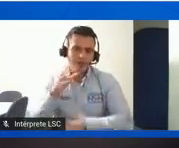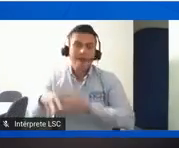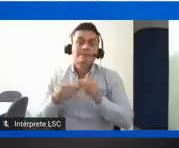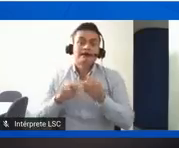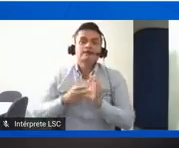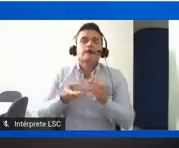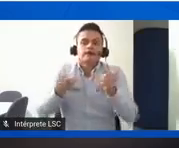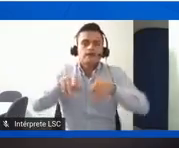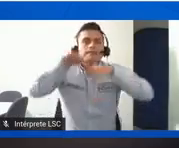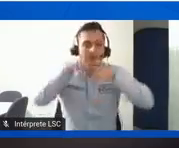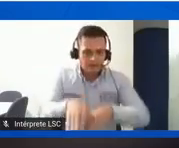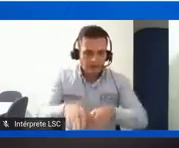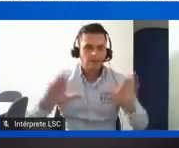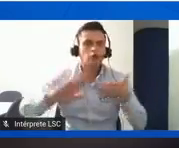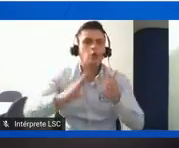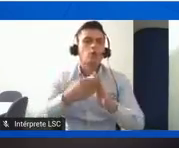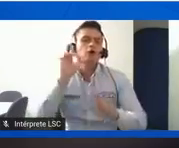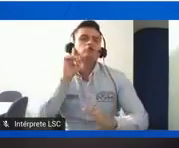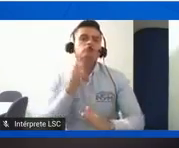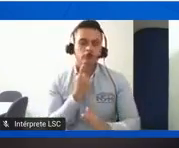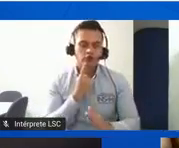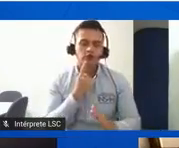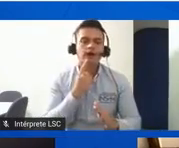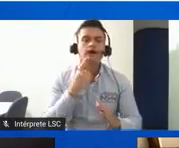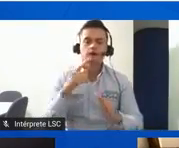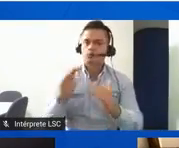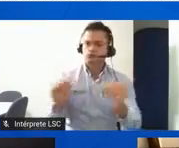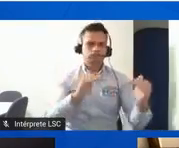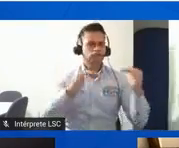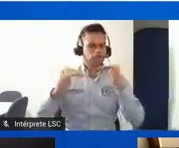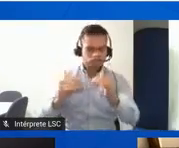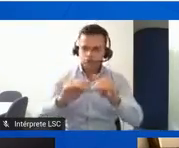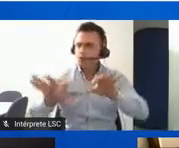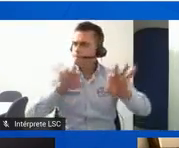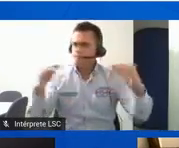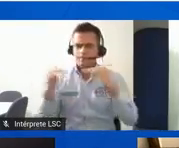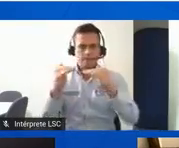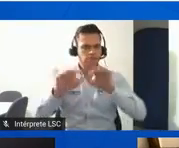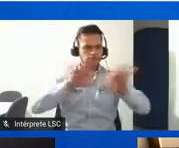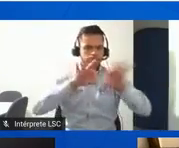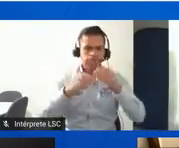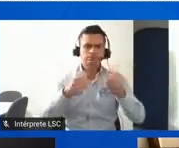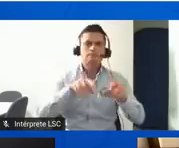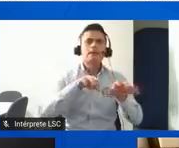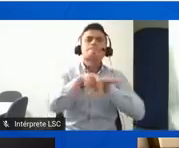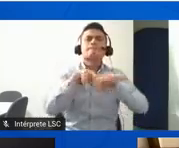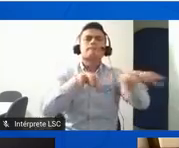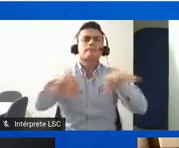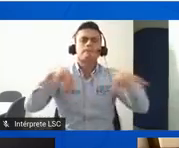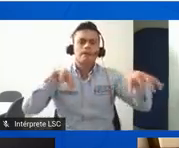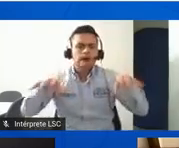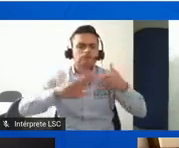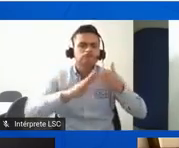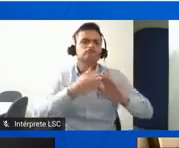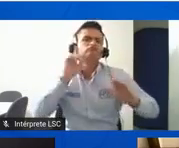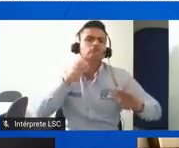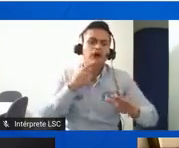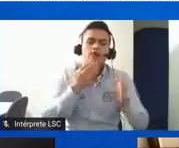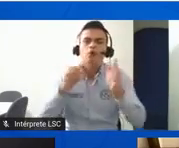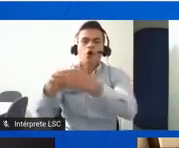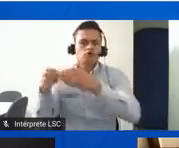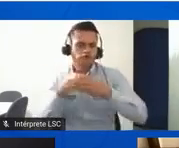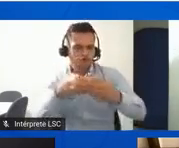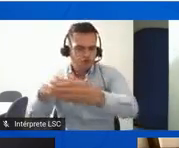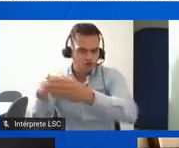la comunidad sorda en igualdad de condiciones y desde distintos sectores de la comunidad sorda, tanto desde las